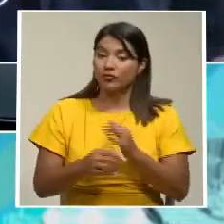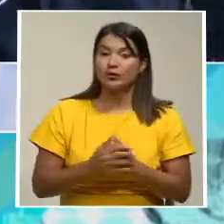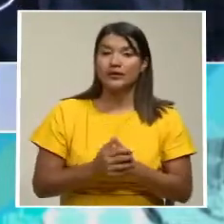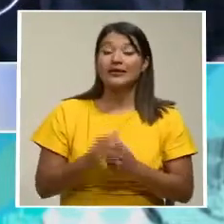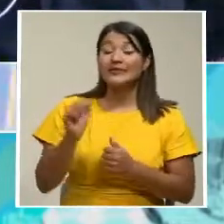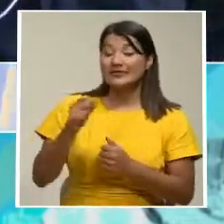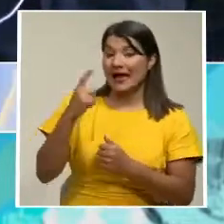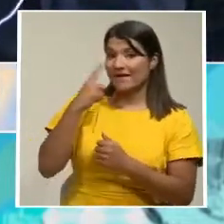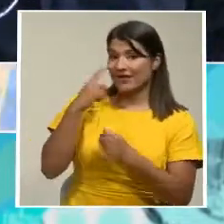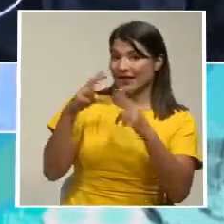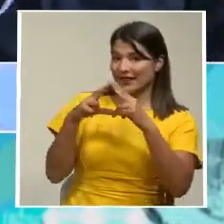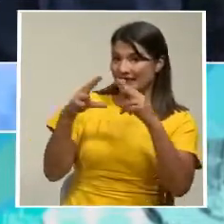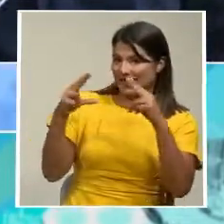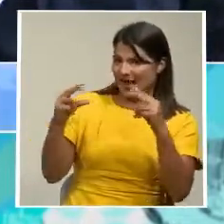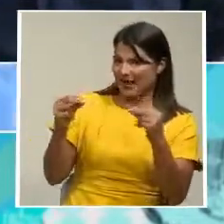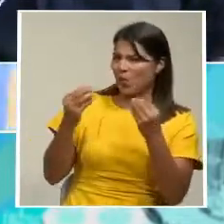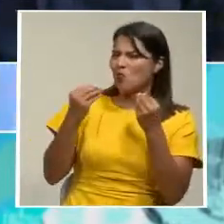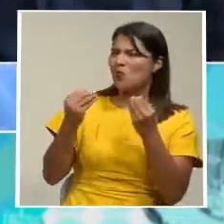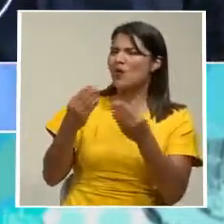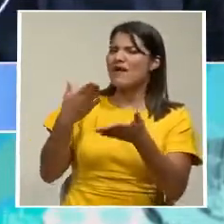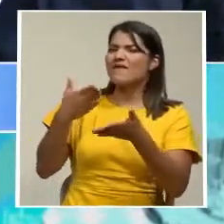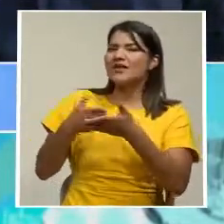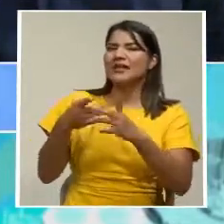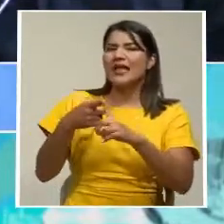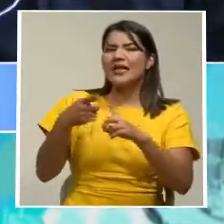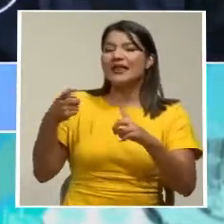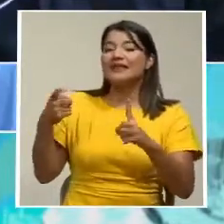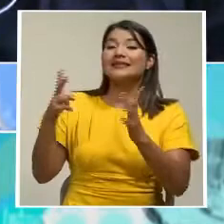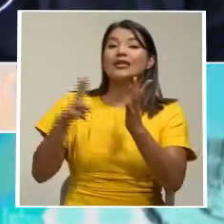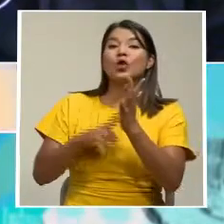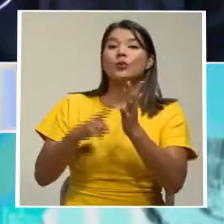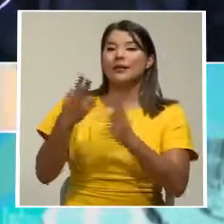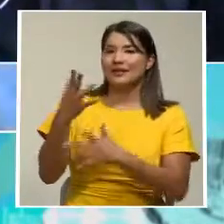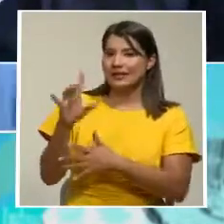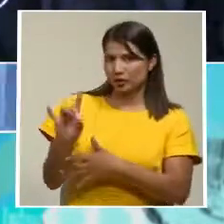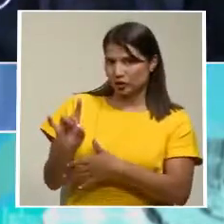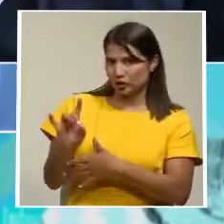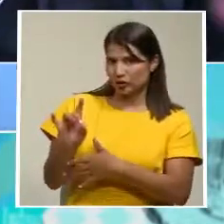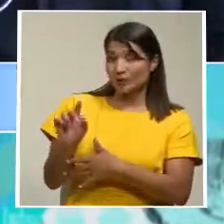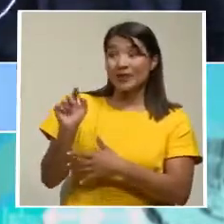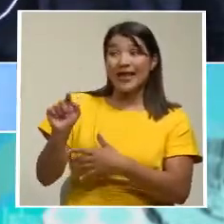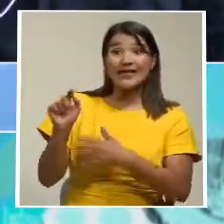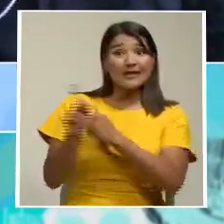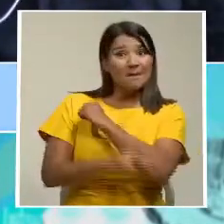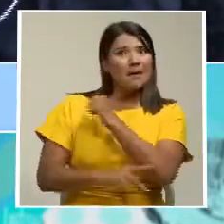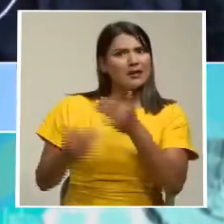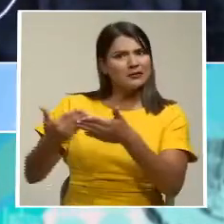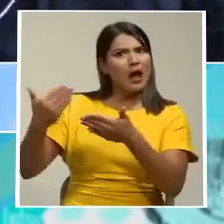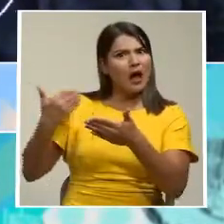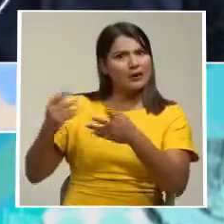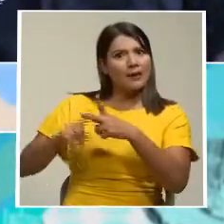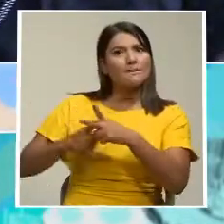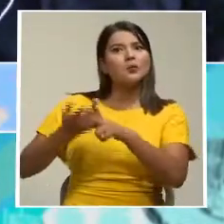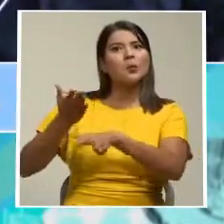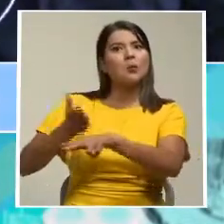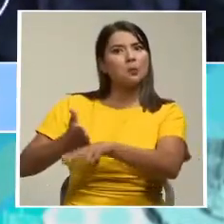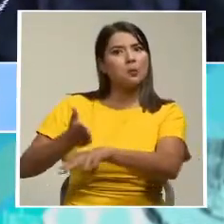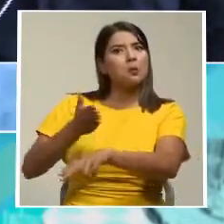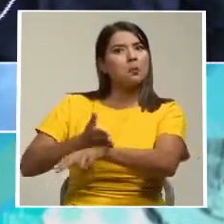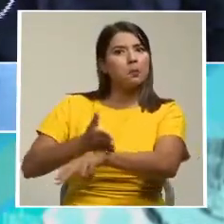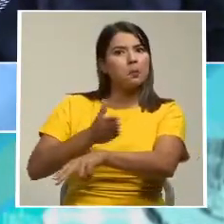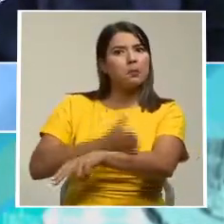o sea, Nicaragua ha sido duramente golpeada desde 2018. Era un país que venía creciendo muy bien en